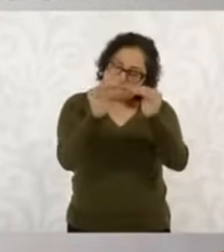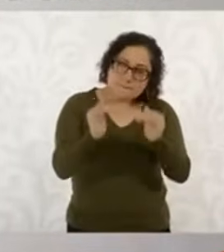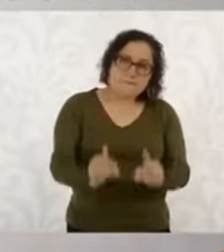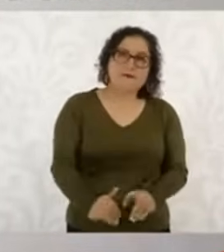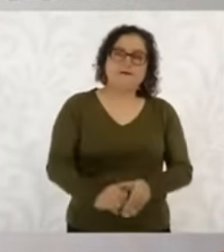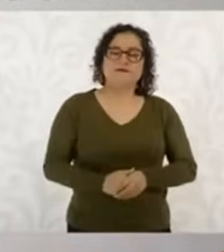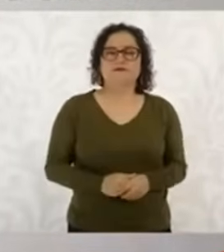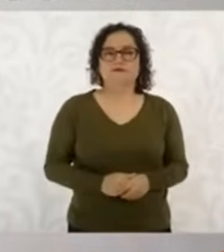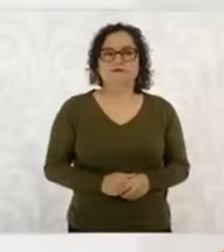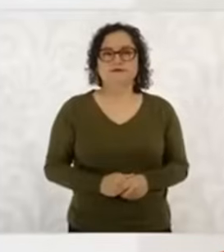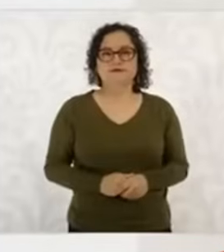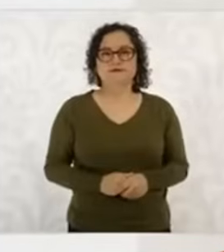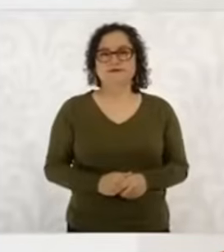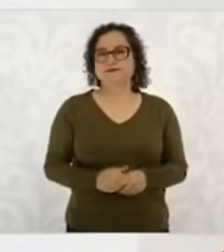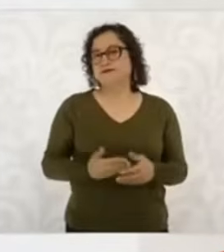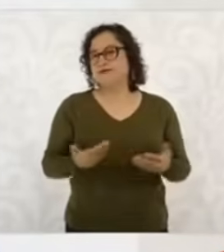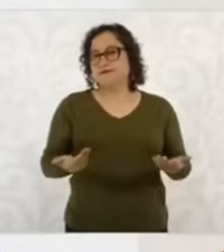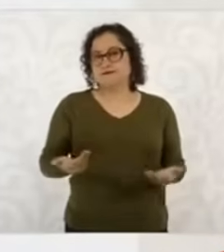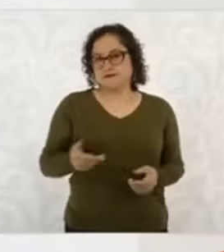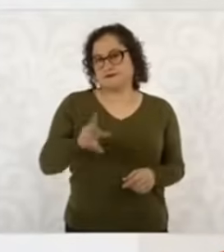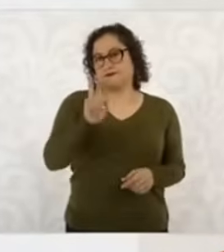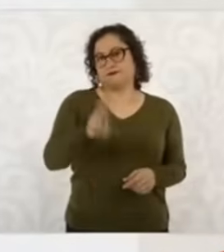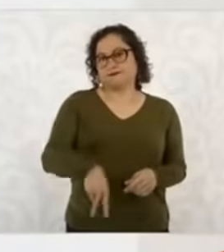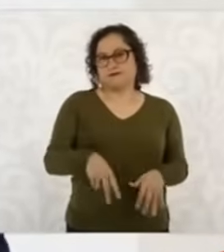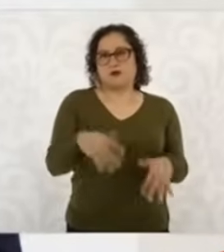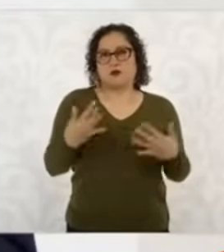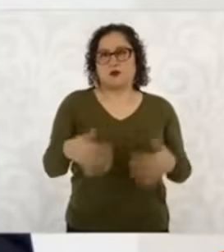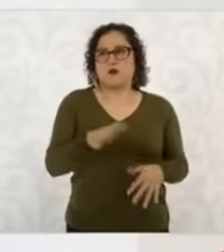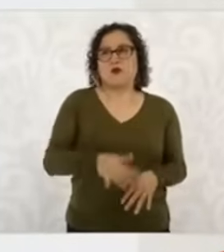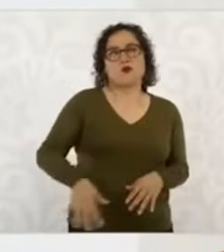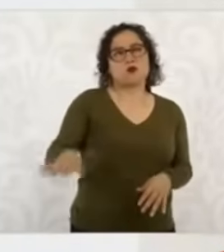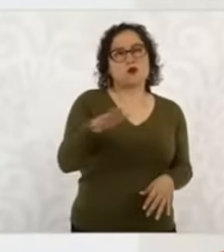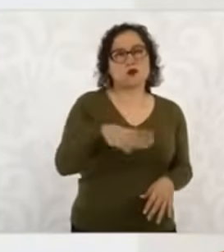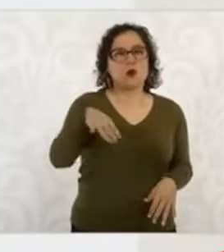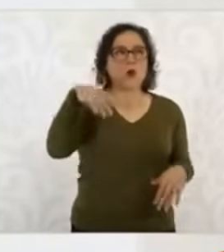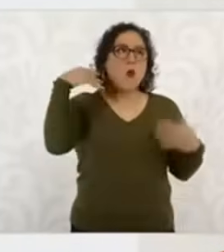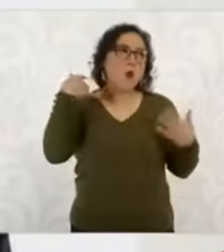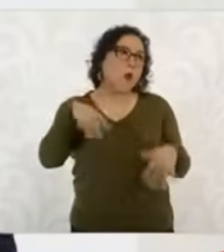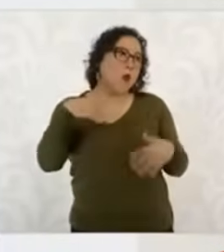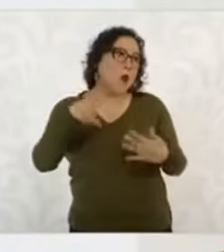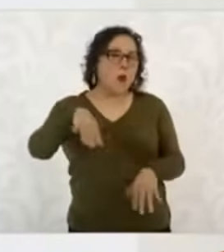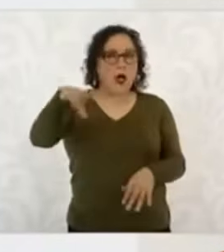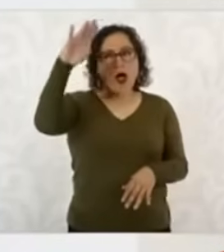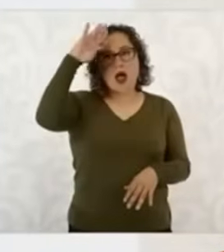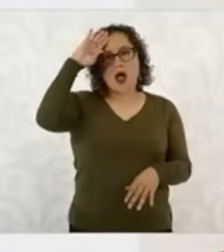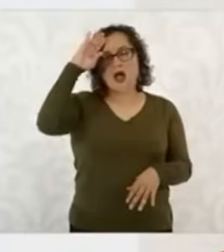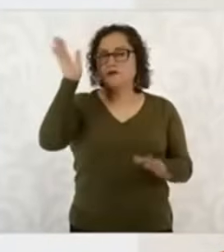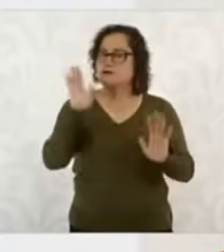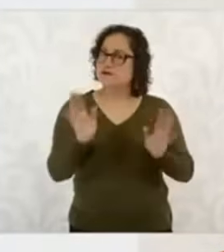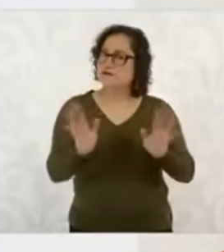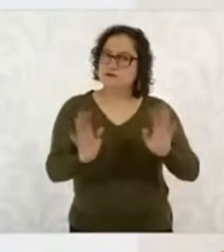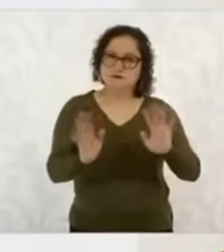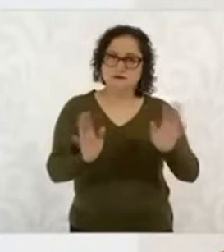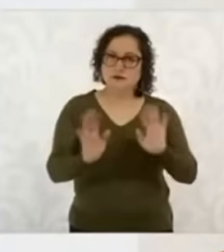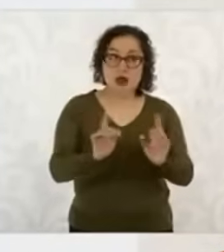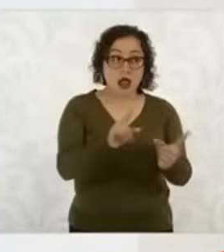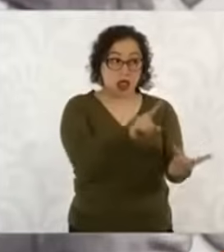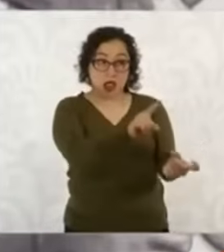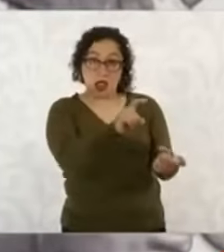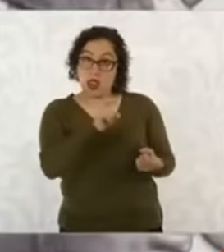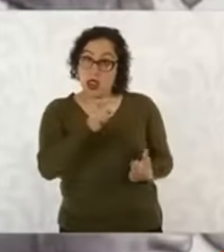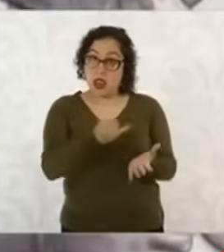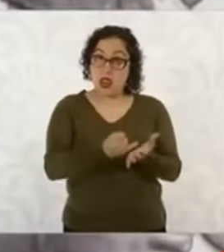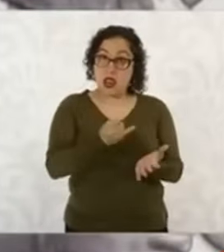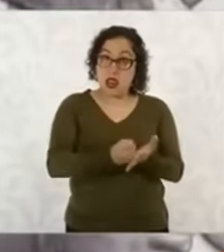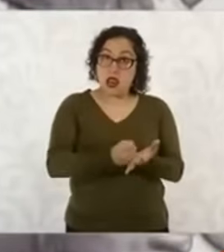sea, no es tampoco. Pero no queremos que se incremente la recaudación, queremos que se deje de tomar